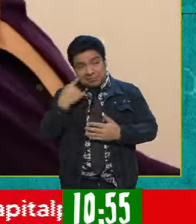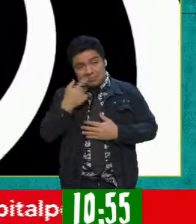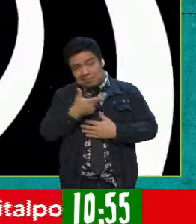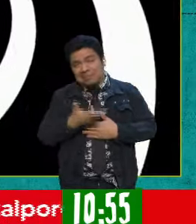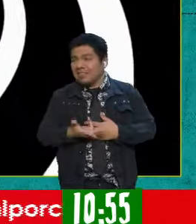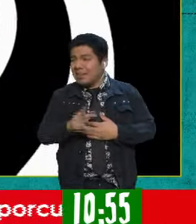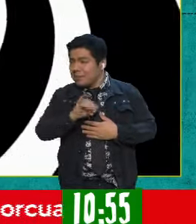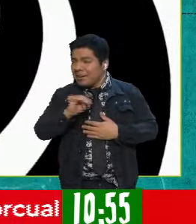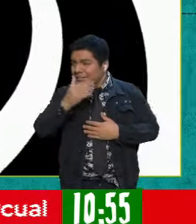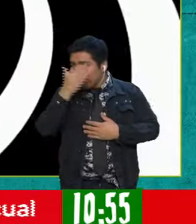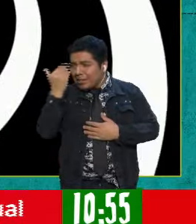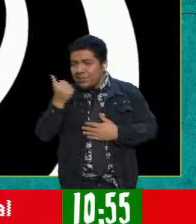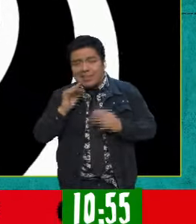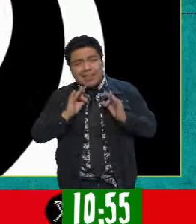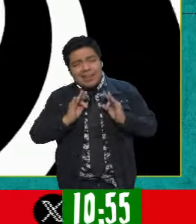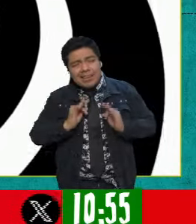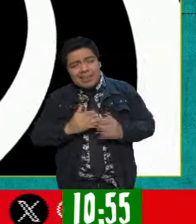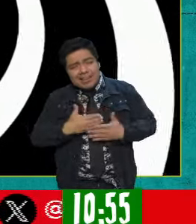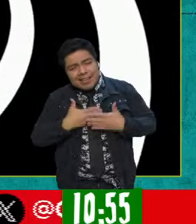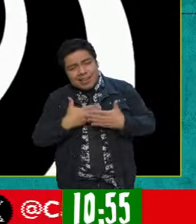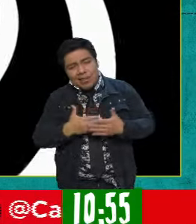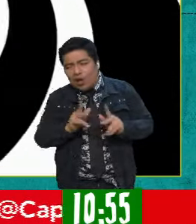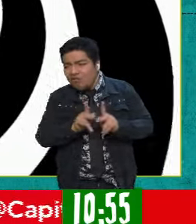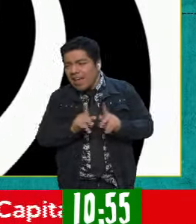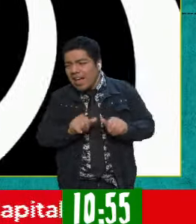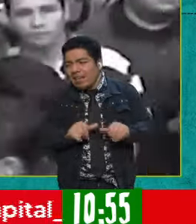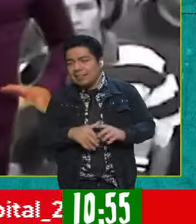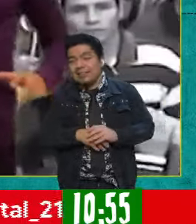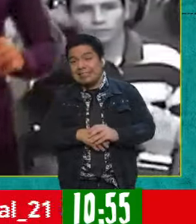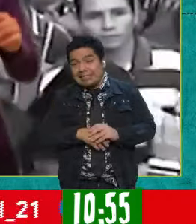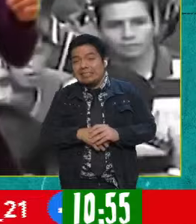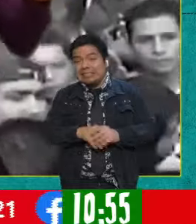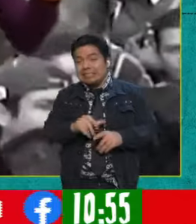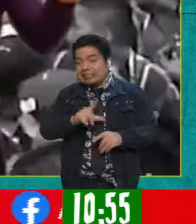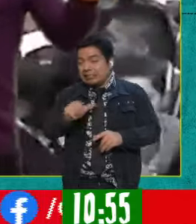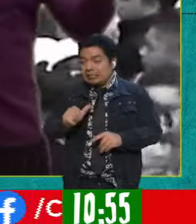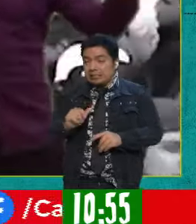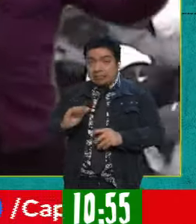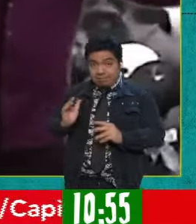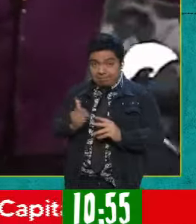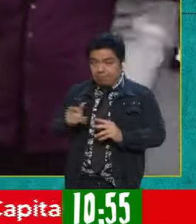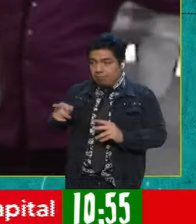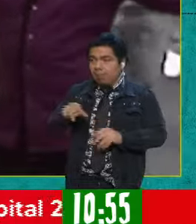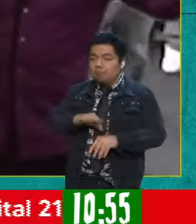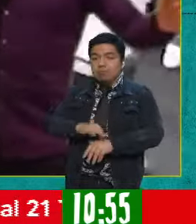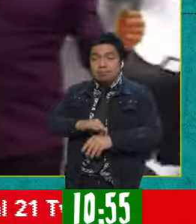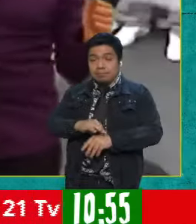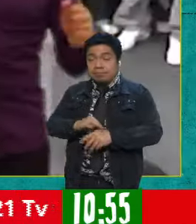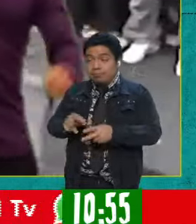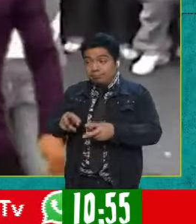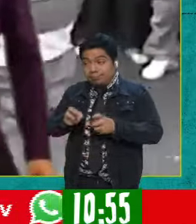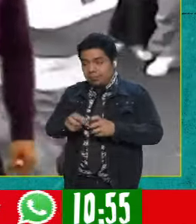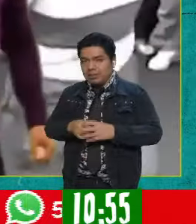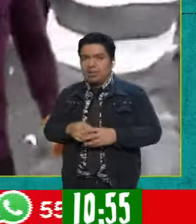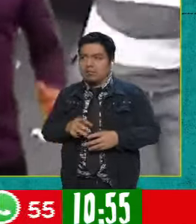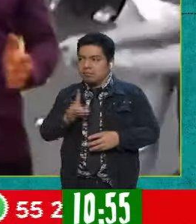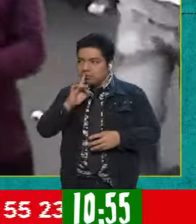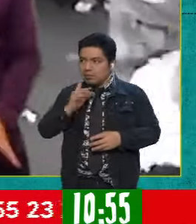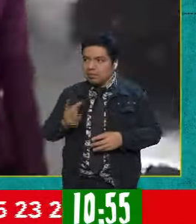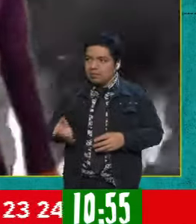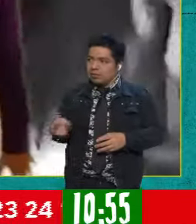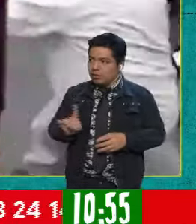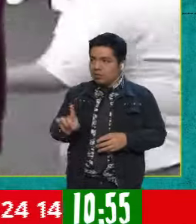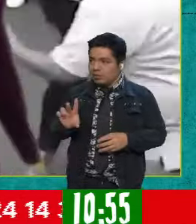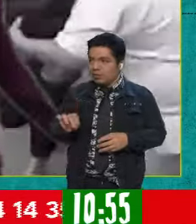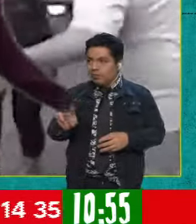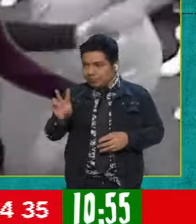inocencia, de credibilidad, mírelo. ¿Te tocó cuando el señor de la carnicería era el que secuestraba? No, oiga, no, ¿verdad que no pasó